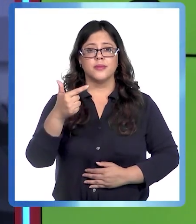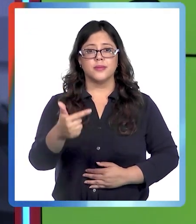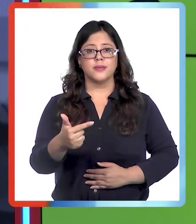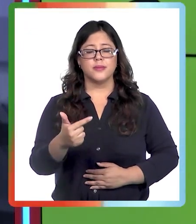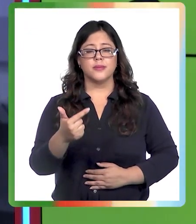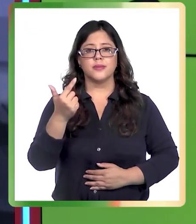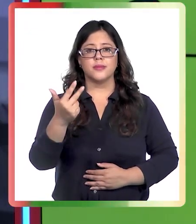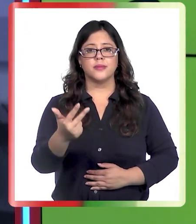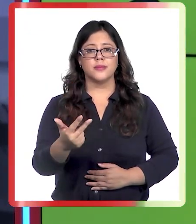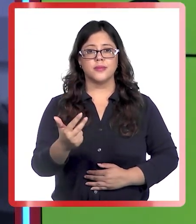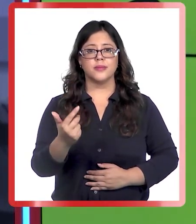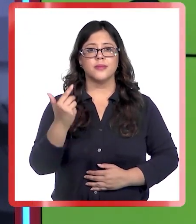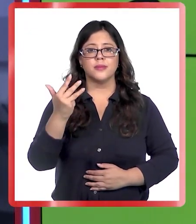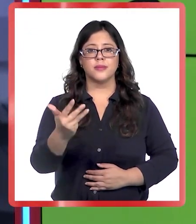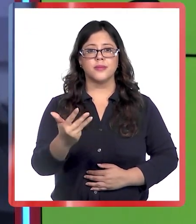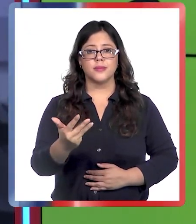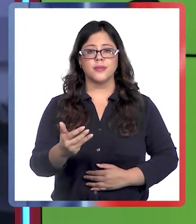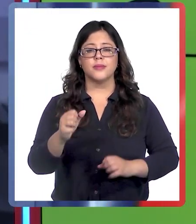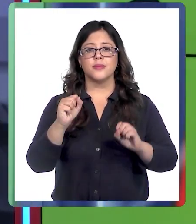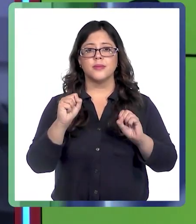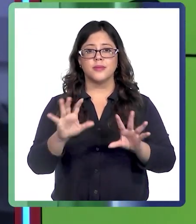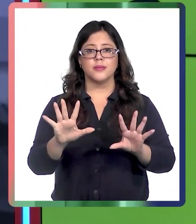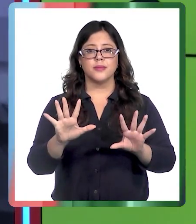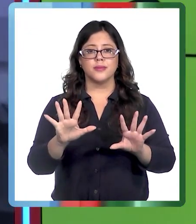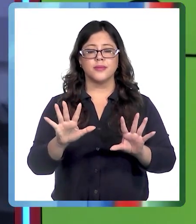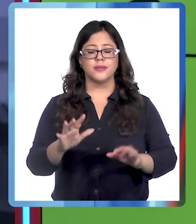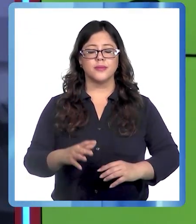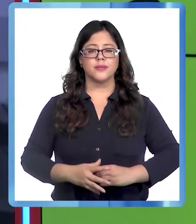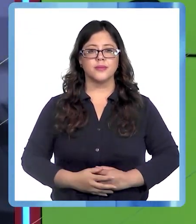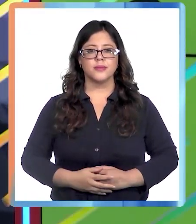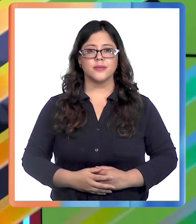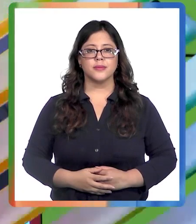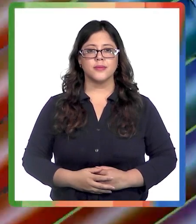7, 8, 9, 10.